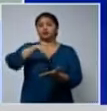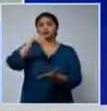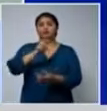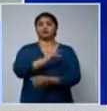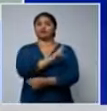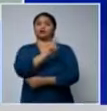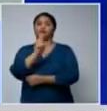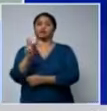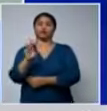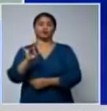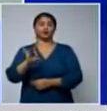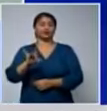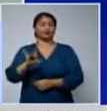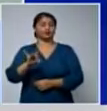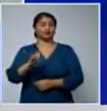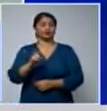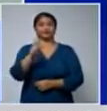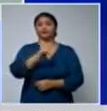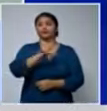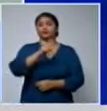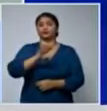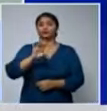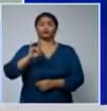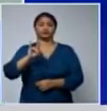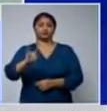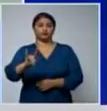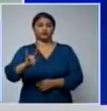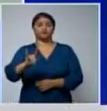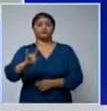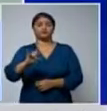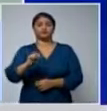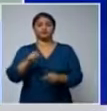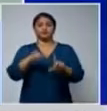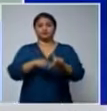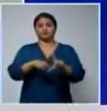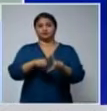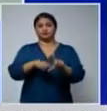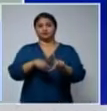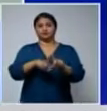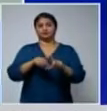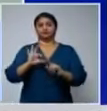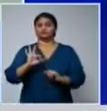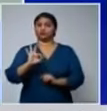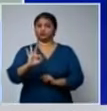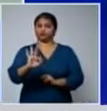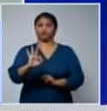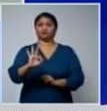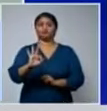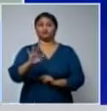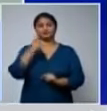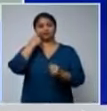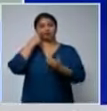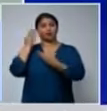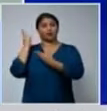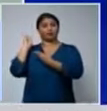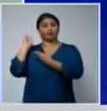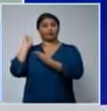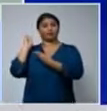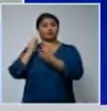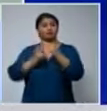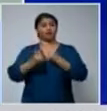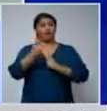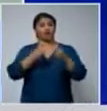15, Cotorro 9 y Regla 8. Como ven, en algunos municipios con